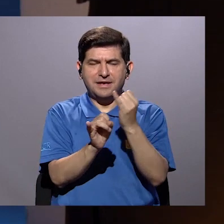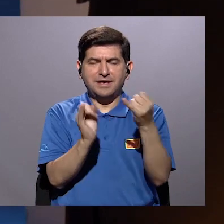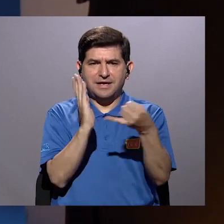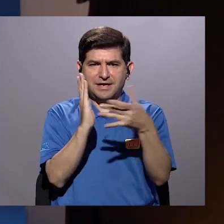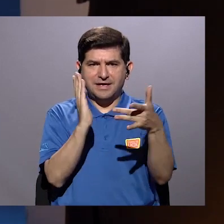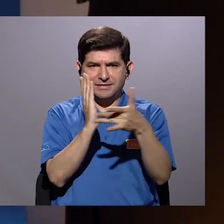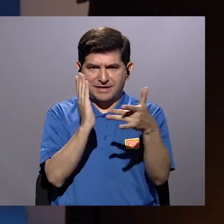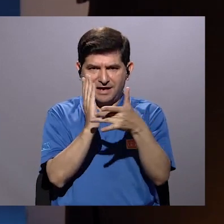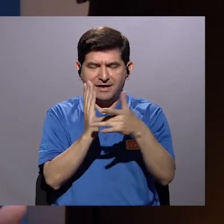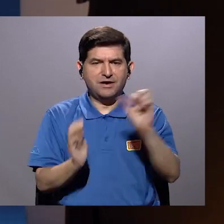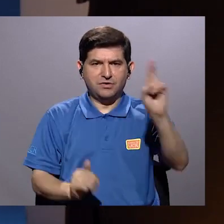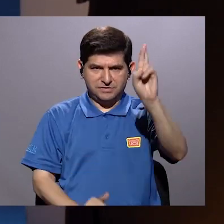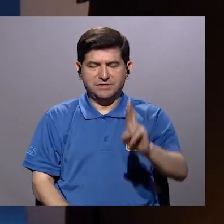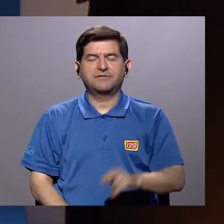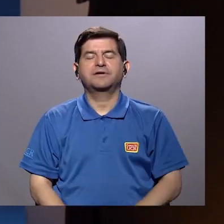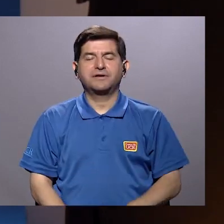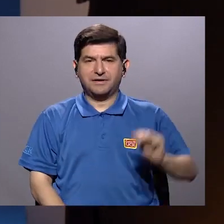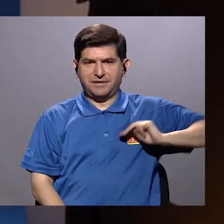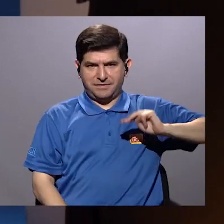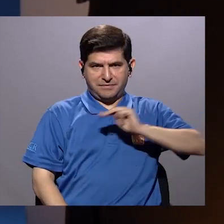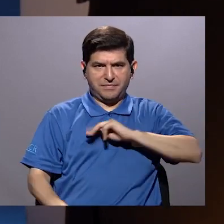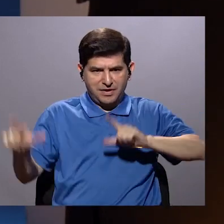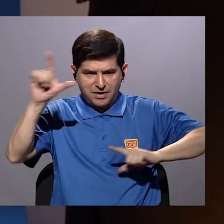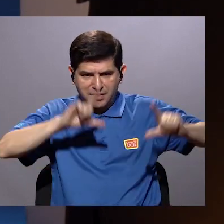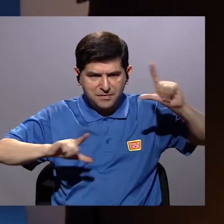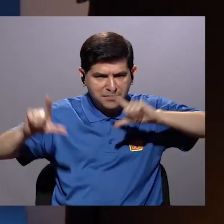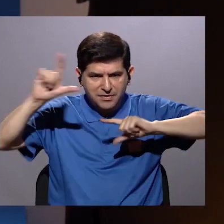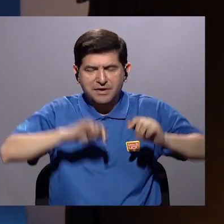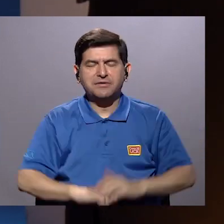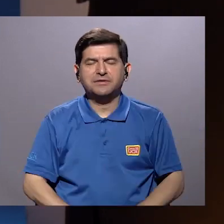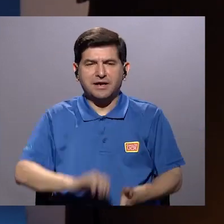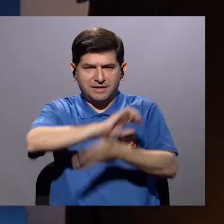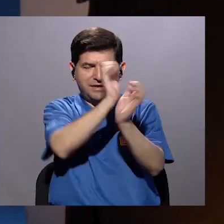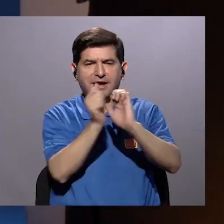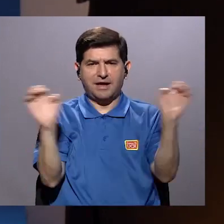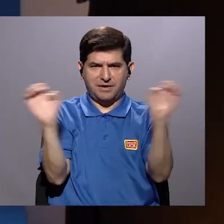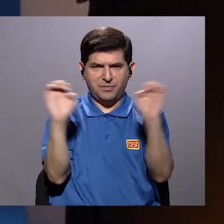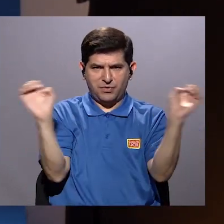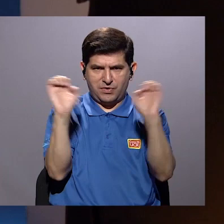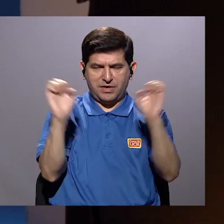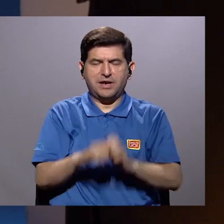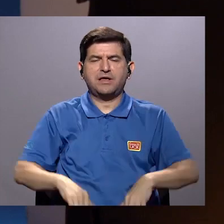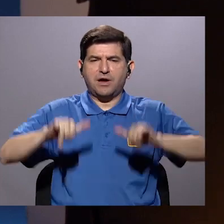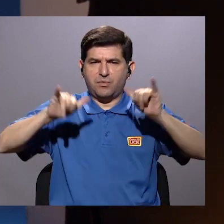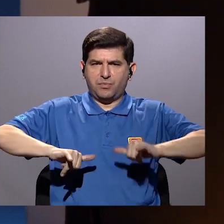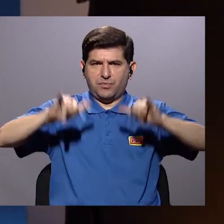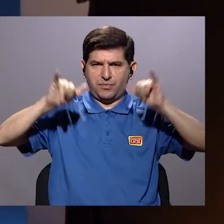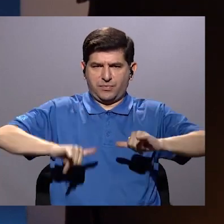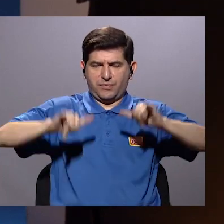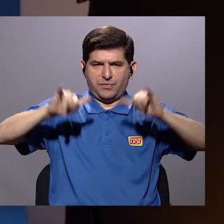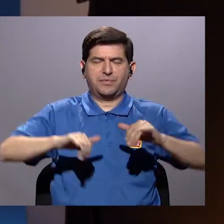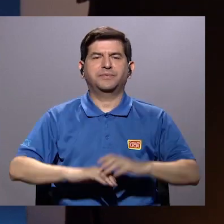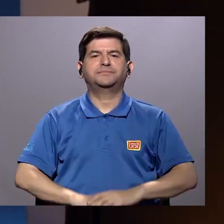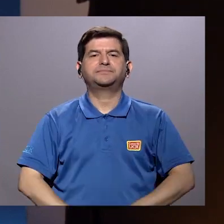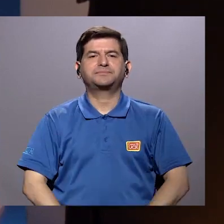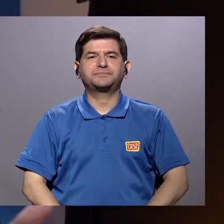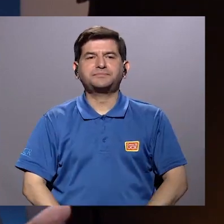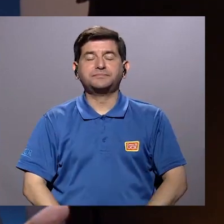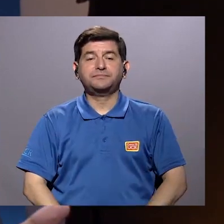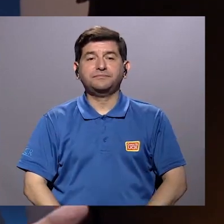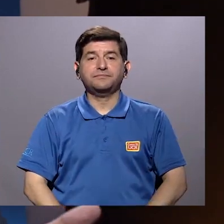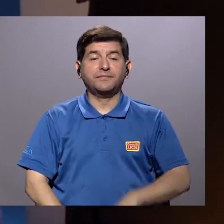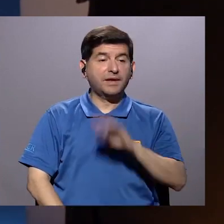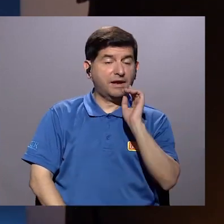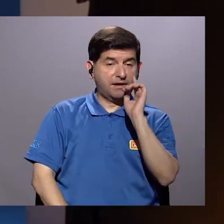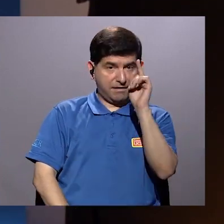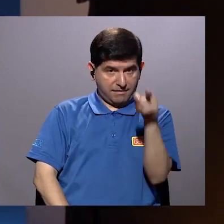Rica. Es miembro del Laboratorio de Conversión de Energía Sustentable, el LABSES, y tiene